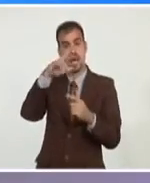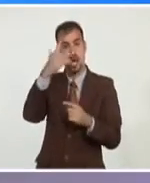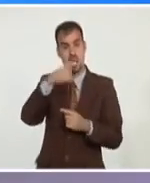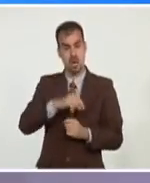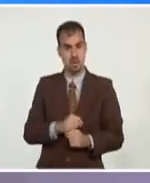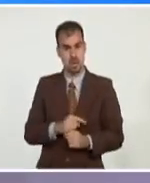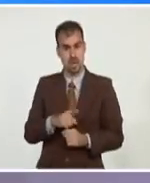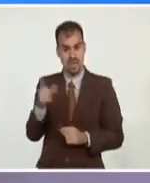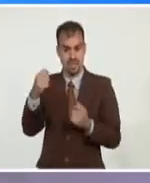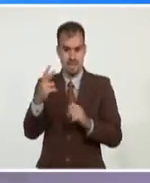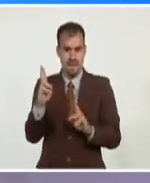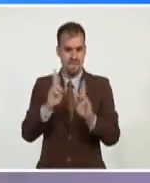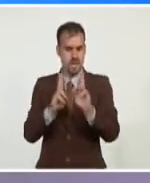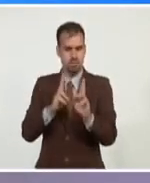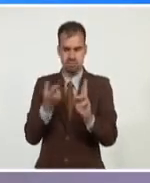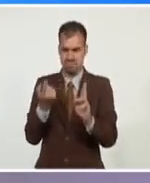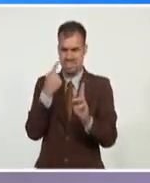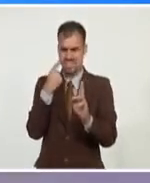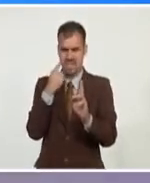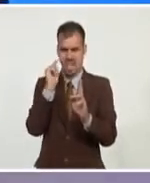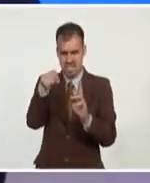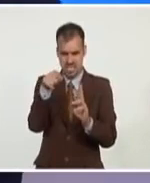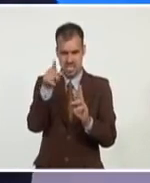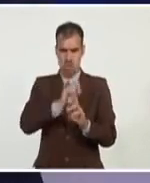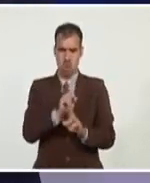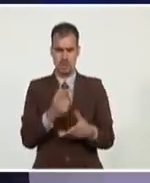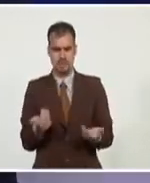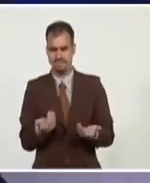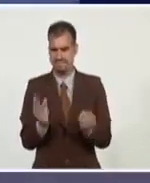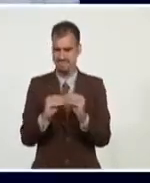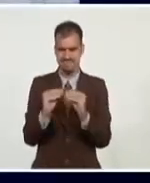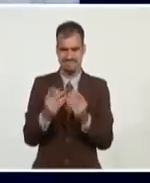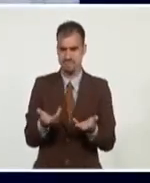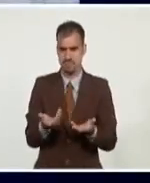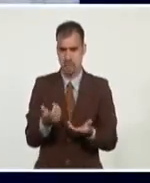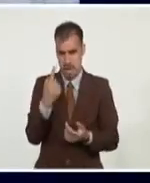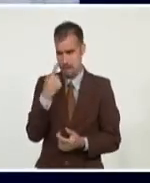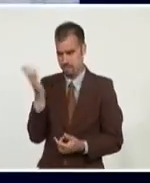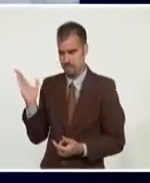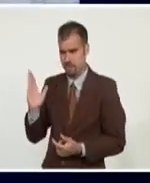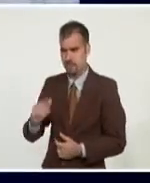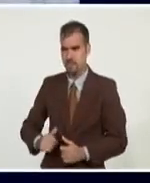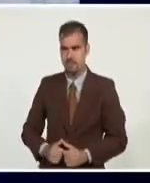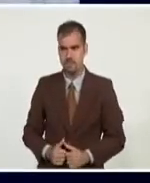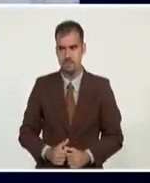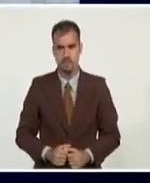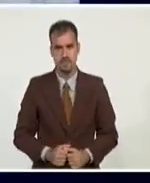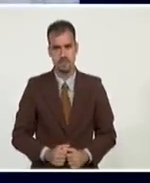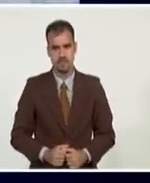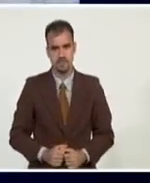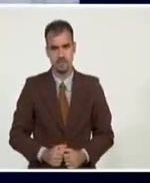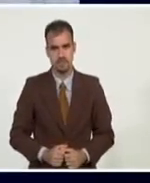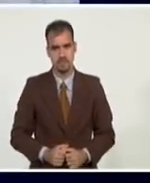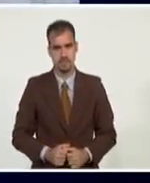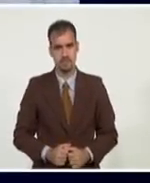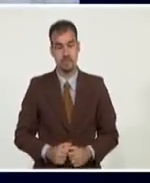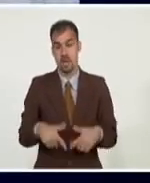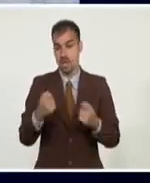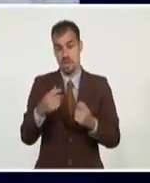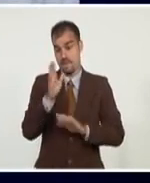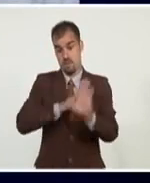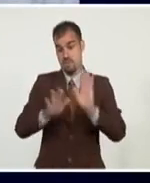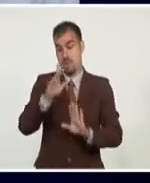contradice. Por fin, con o sin Alcántara, uno u otro. Vamos a escuchar a Anameli. Nada, que hagamos algo para proteger a Mike. El problema es que